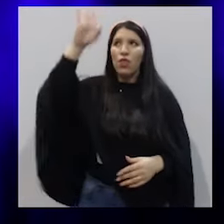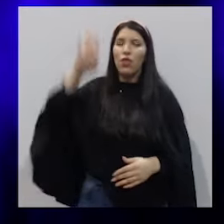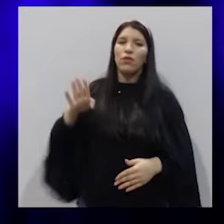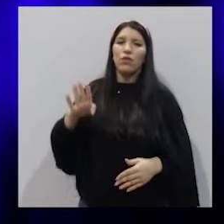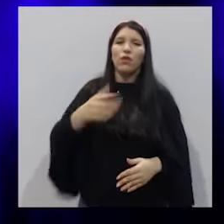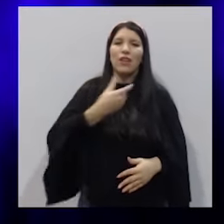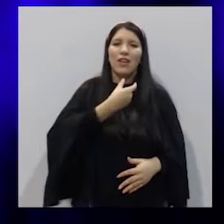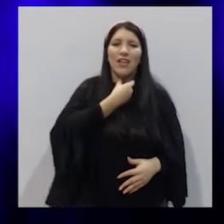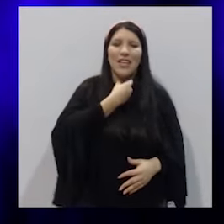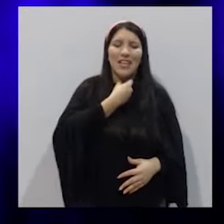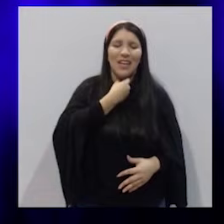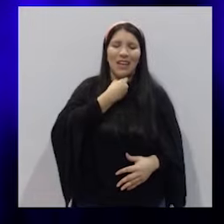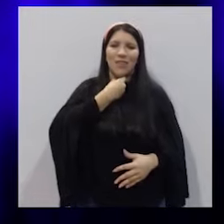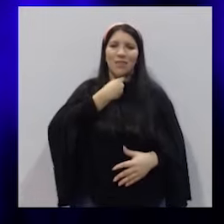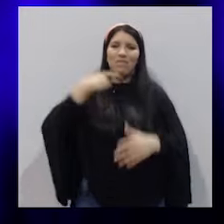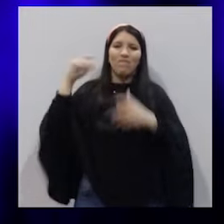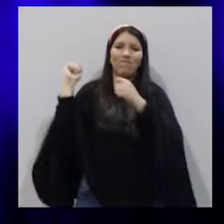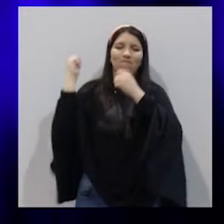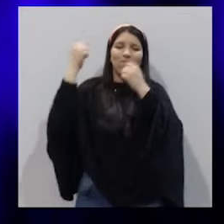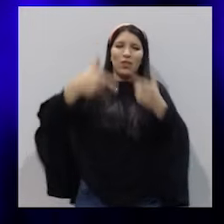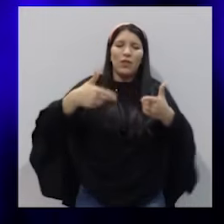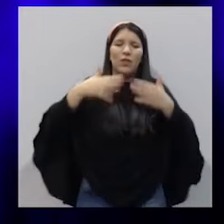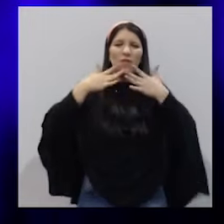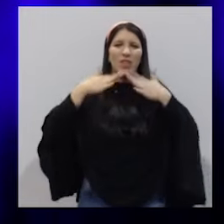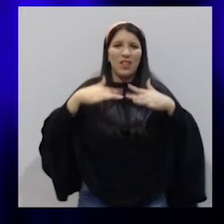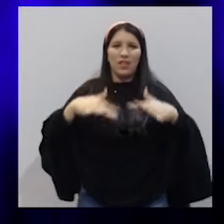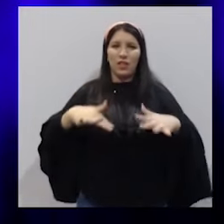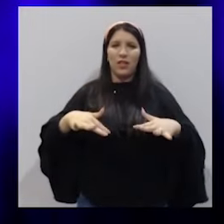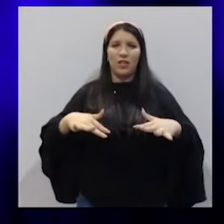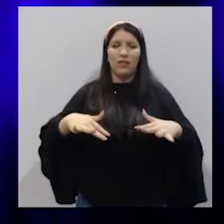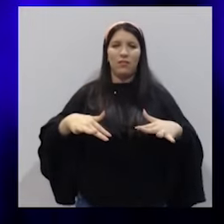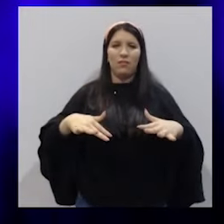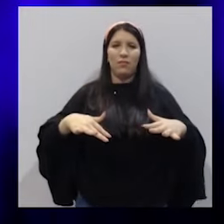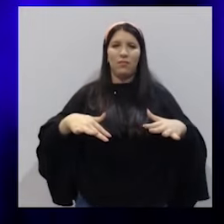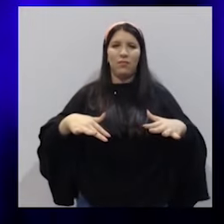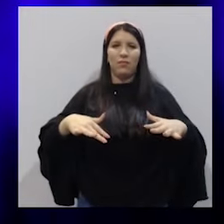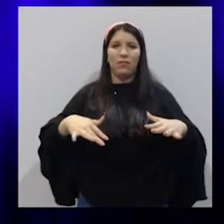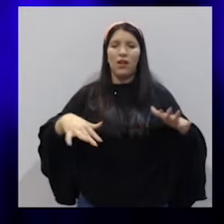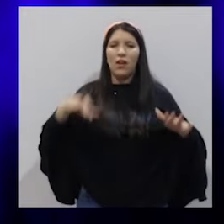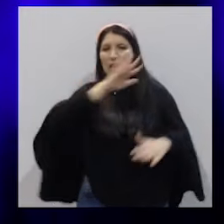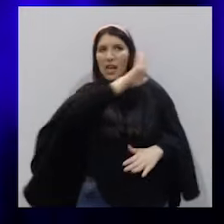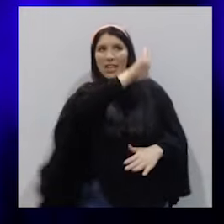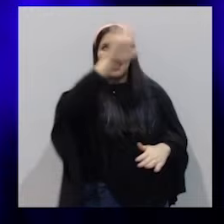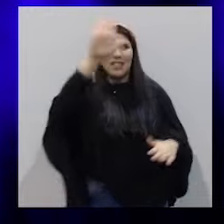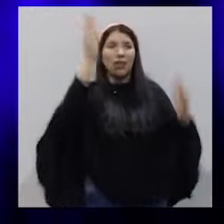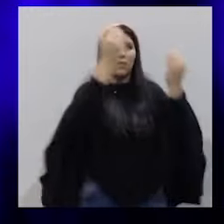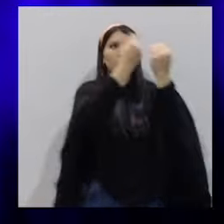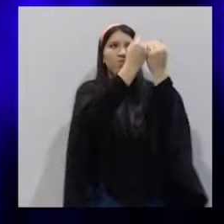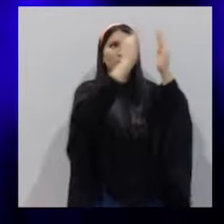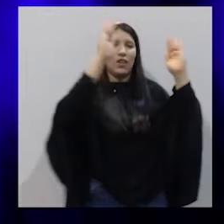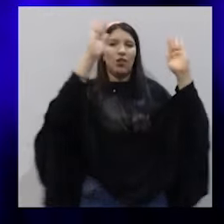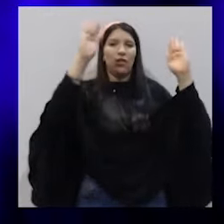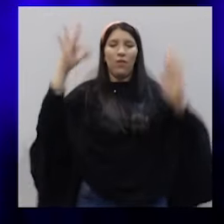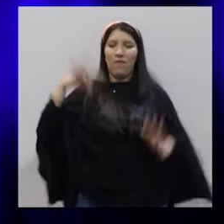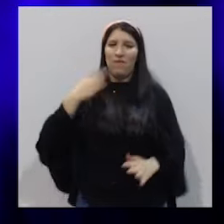conmigo las bendiciones de dios van conmigo el cielo está abierto para mi vida y te profetizó en